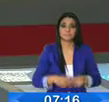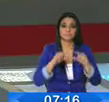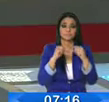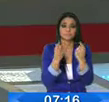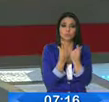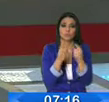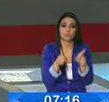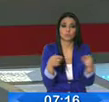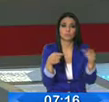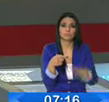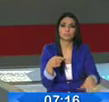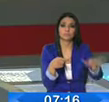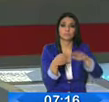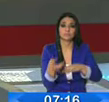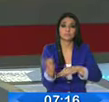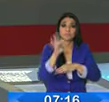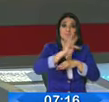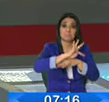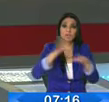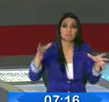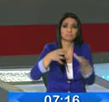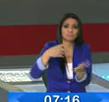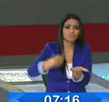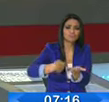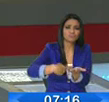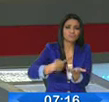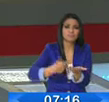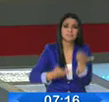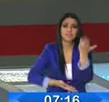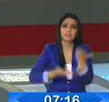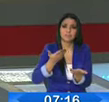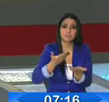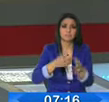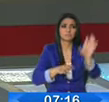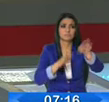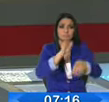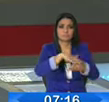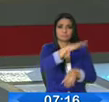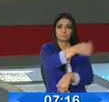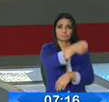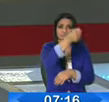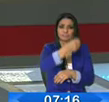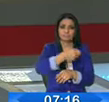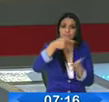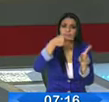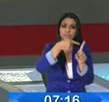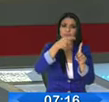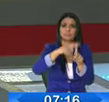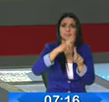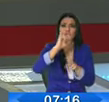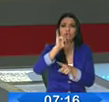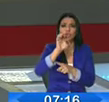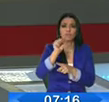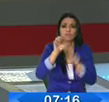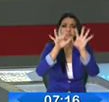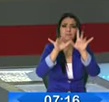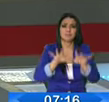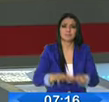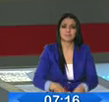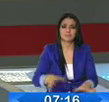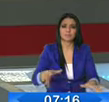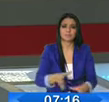de oposición en la asamblea nacional analiza la posibilidad de llamar a que venda cuentas ronnie vallejos de la secretaría nacional de inteligencia